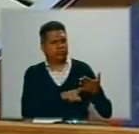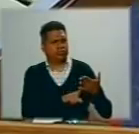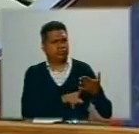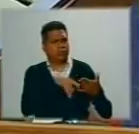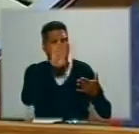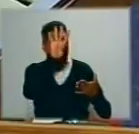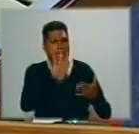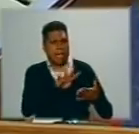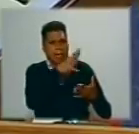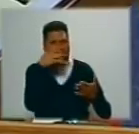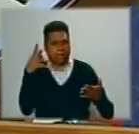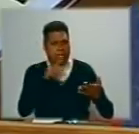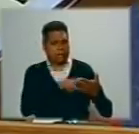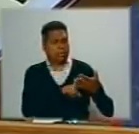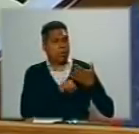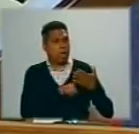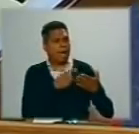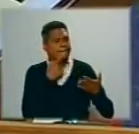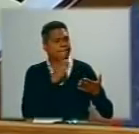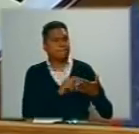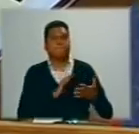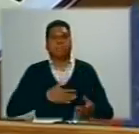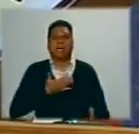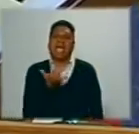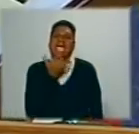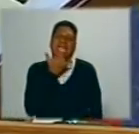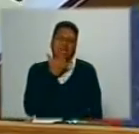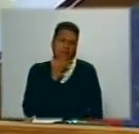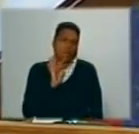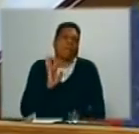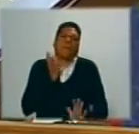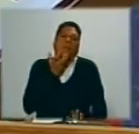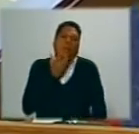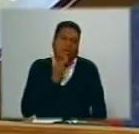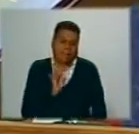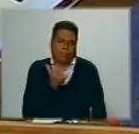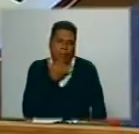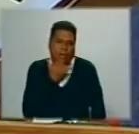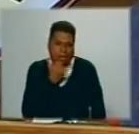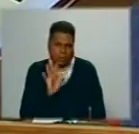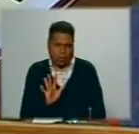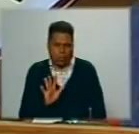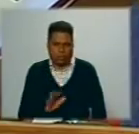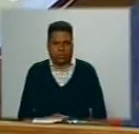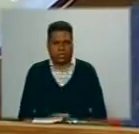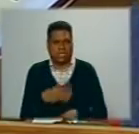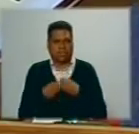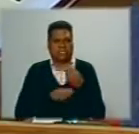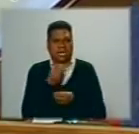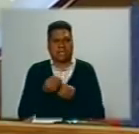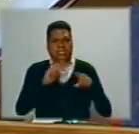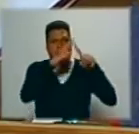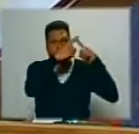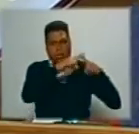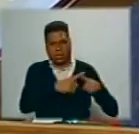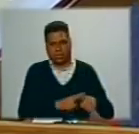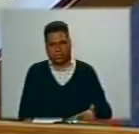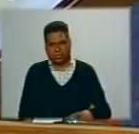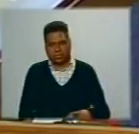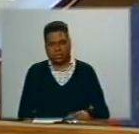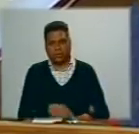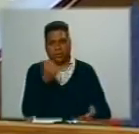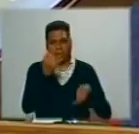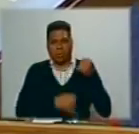de la autoridad competente, pueda presumir errores en su facturación, las personas cancelarán una suma equivalente al promedio de los últimos 12